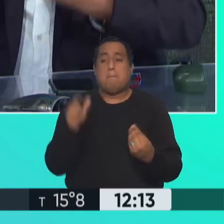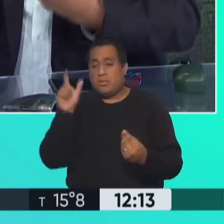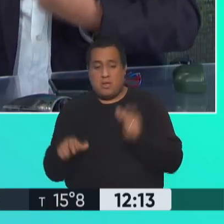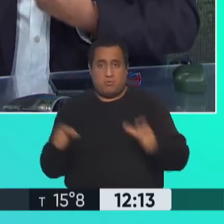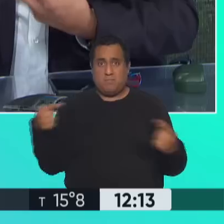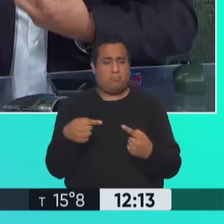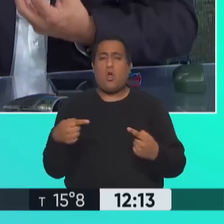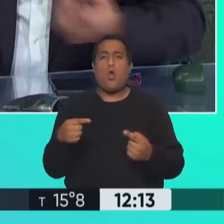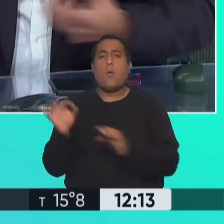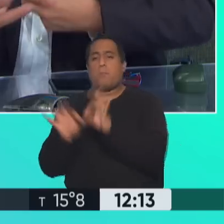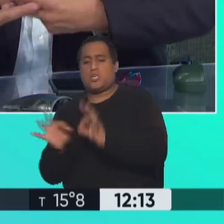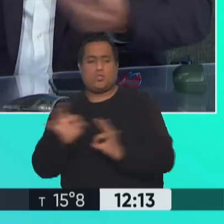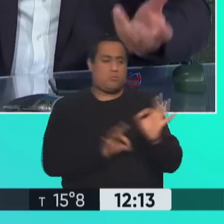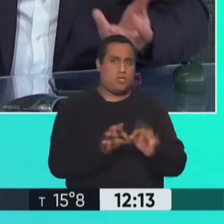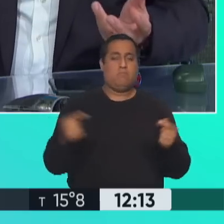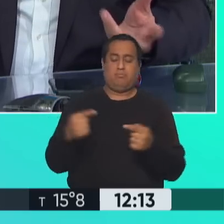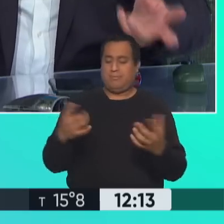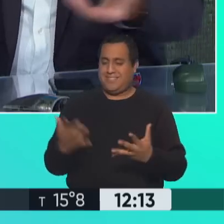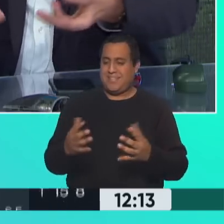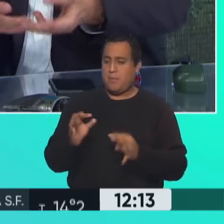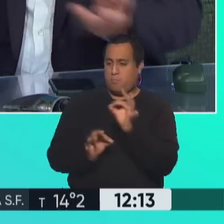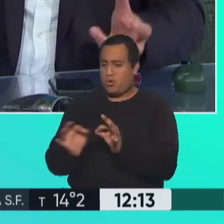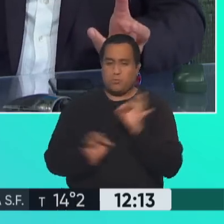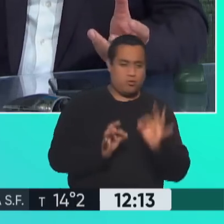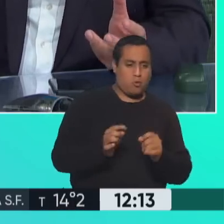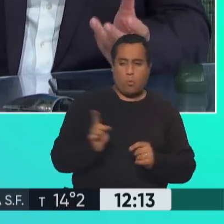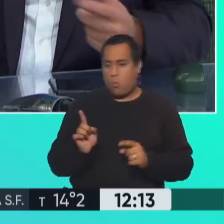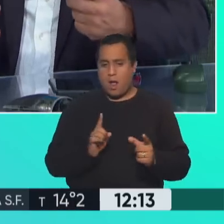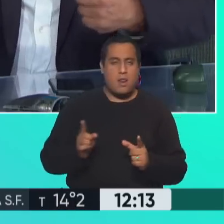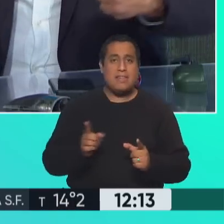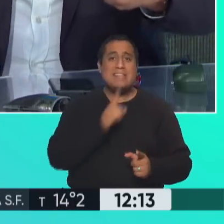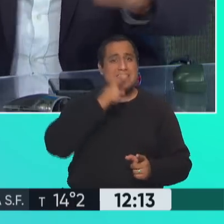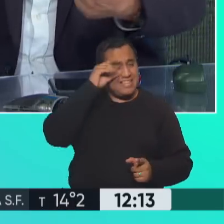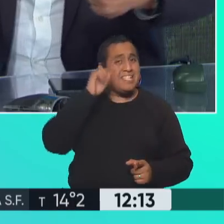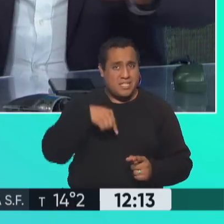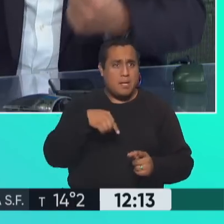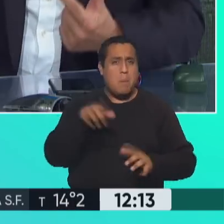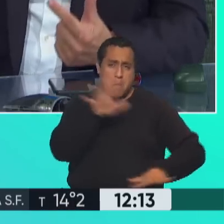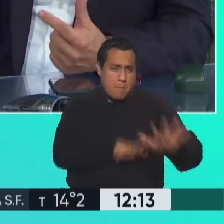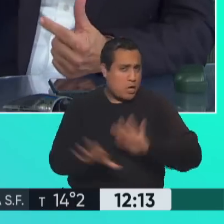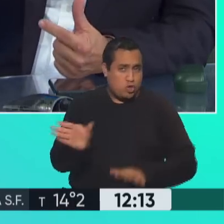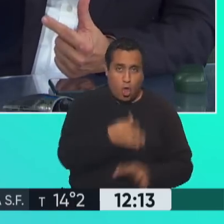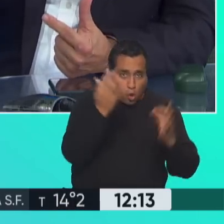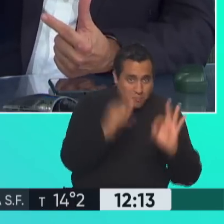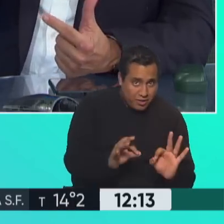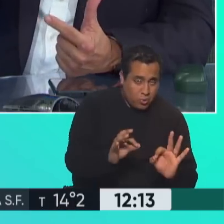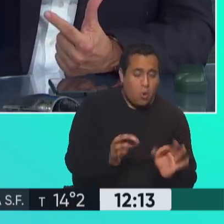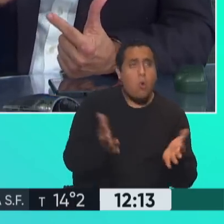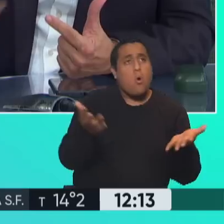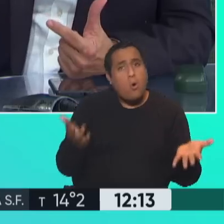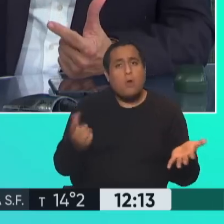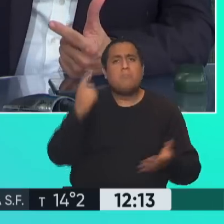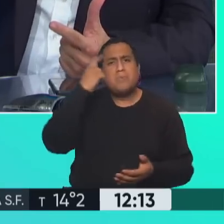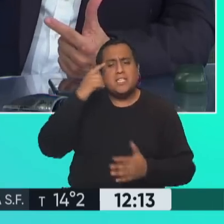decir, ¿por qué proyecto vamos? ¿Repartimos la obra? ¿Dejamos que Techín se quede con todo? ¿Buscamos que esta obra sea para